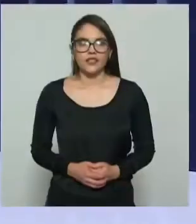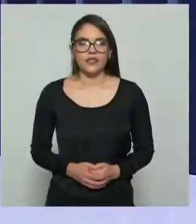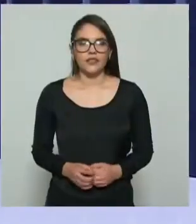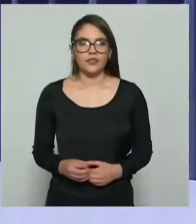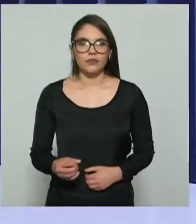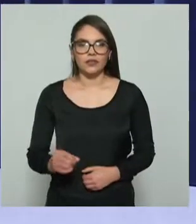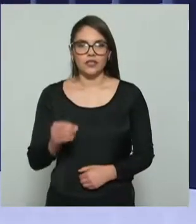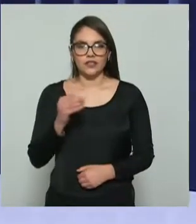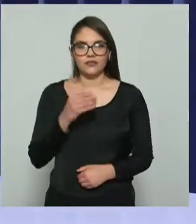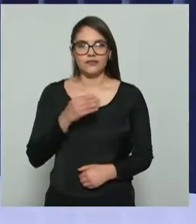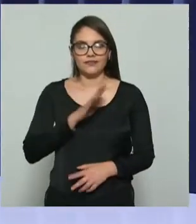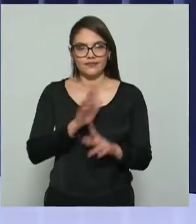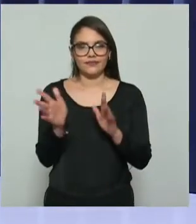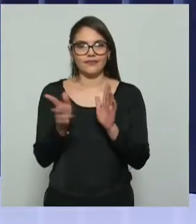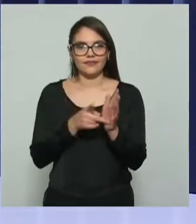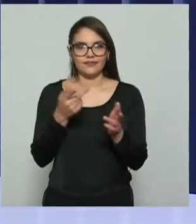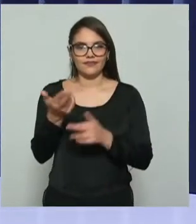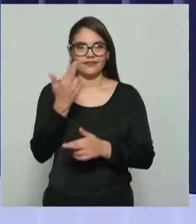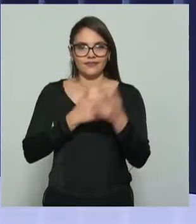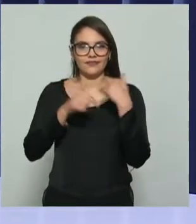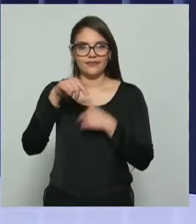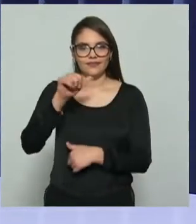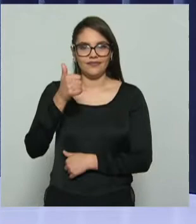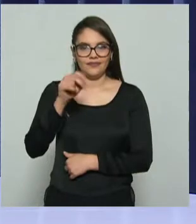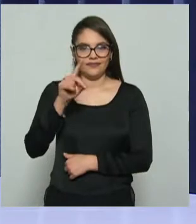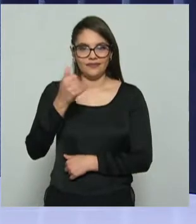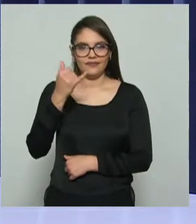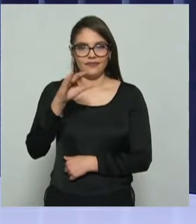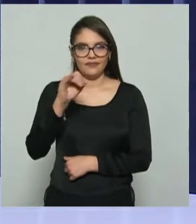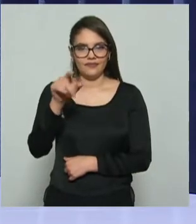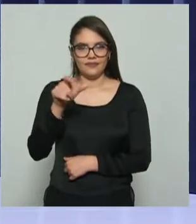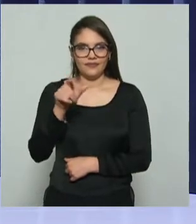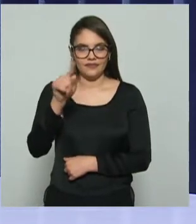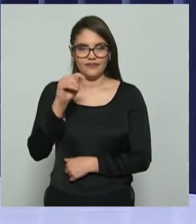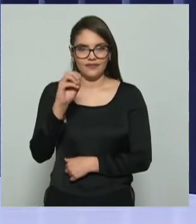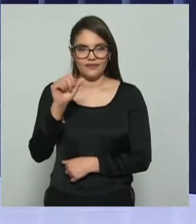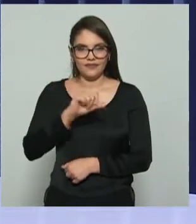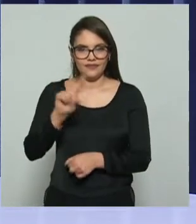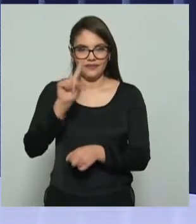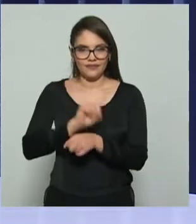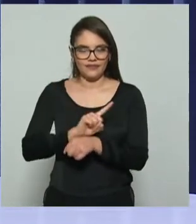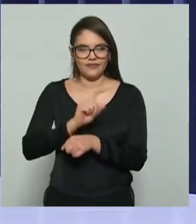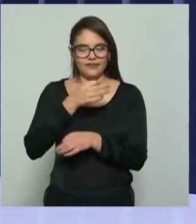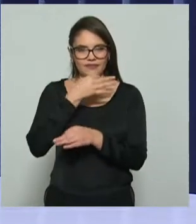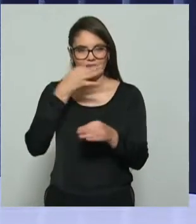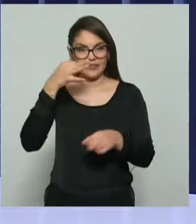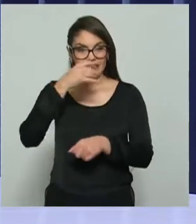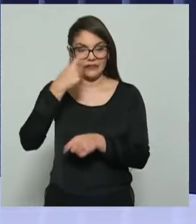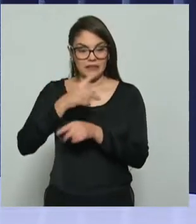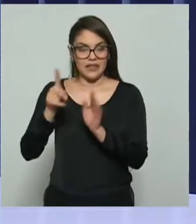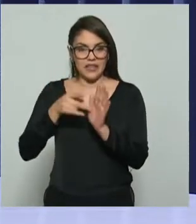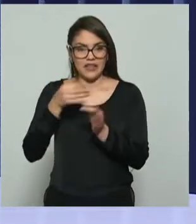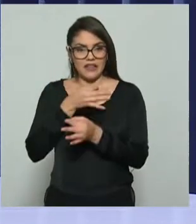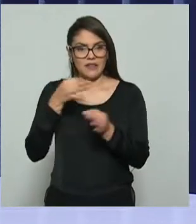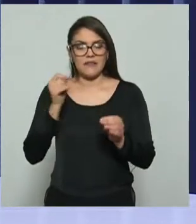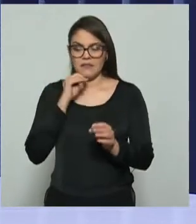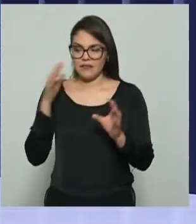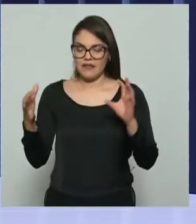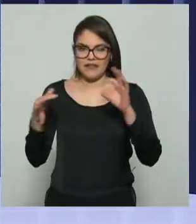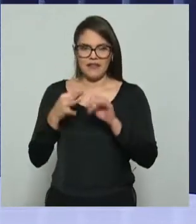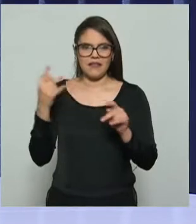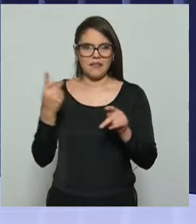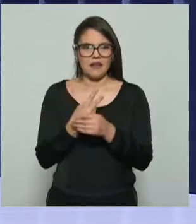Estamos de vuelta aquí en Agenda y Contexto. Le estamos ofreciendo a usted en esta mañana una primicia particularmente relacionada con lo que están